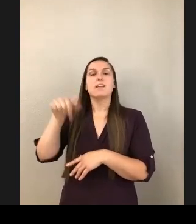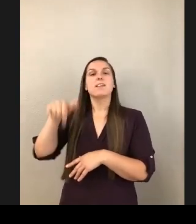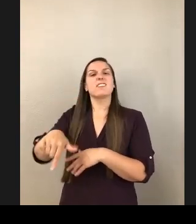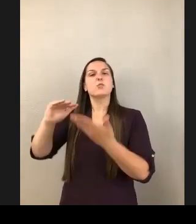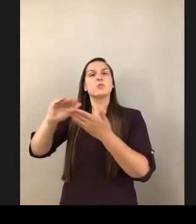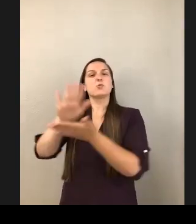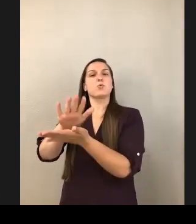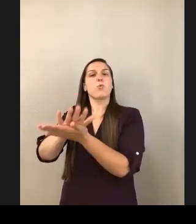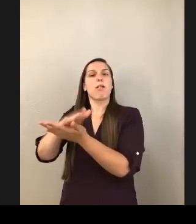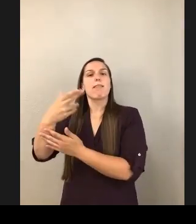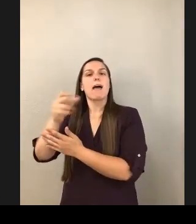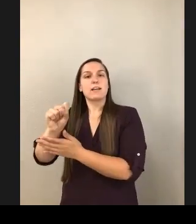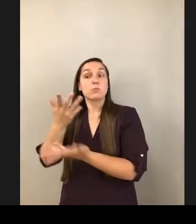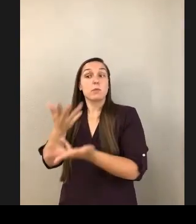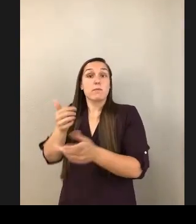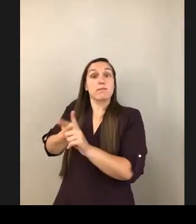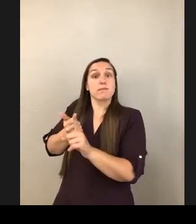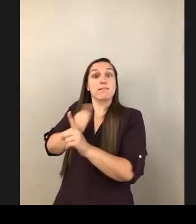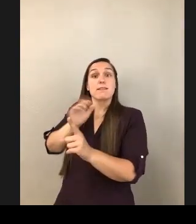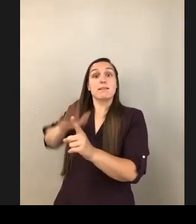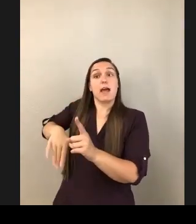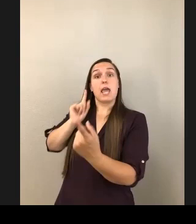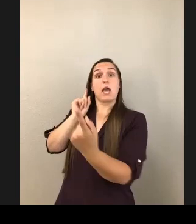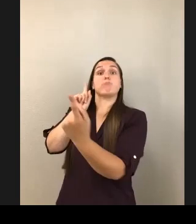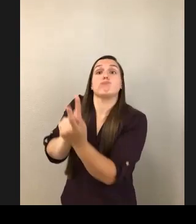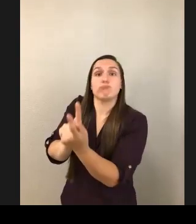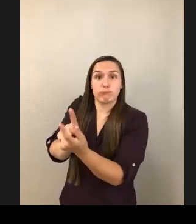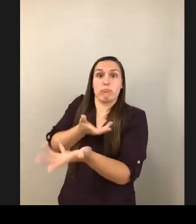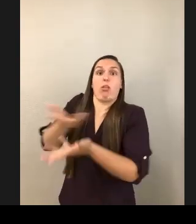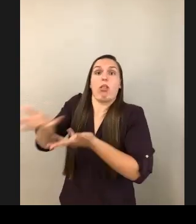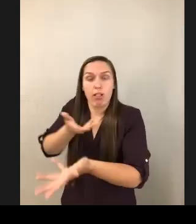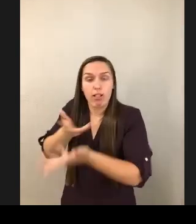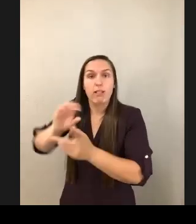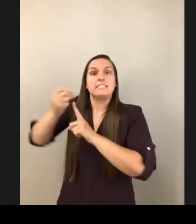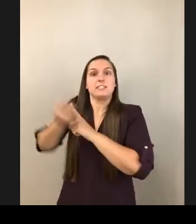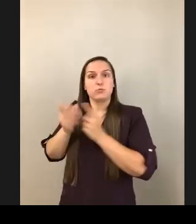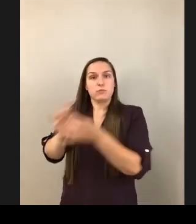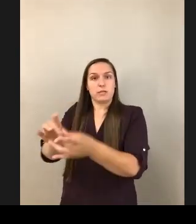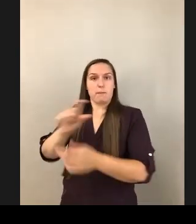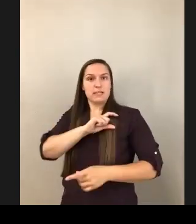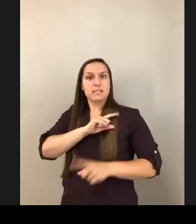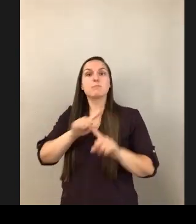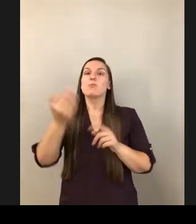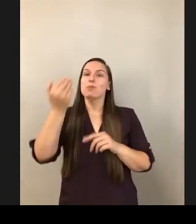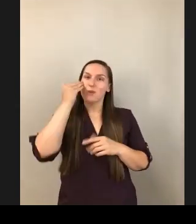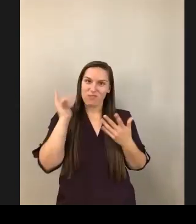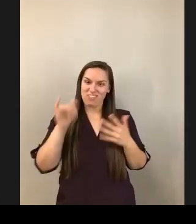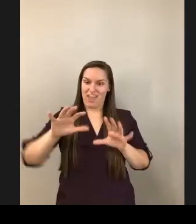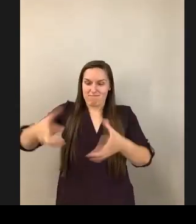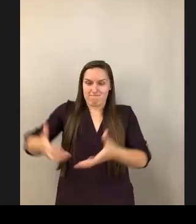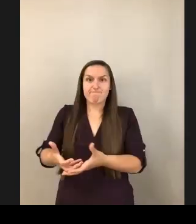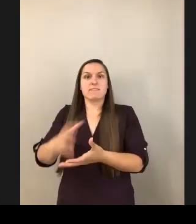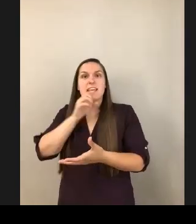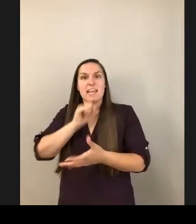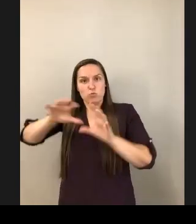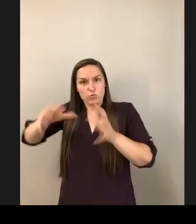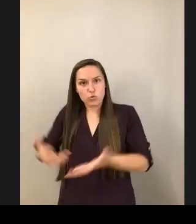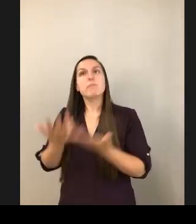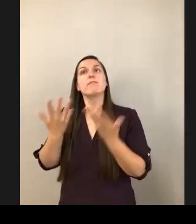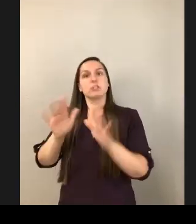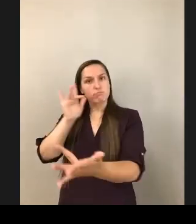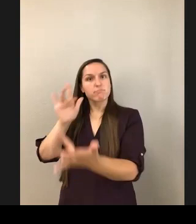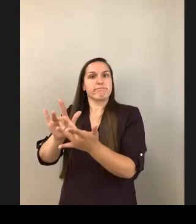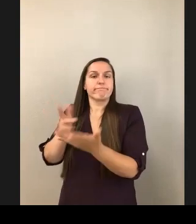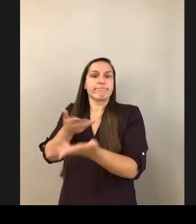y que tal vez no han tenido encuentros con la policía, pero conocemos que esa edad demográfica